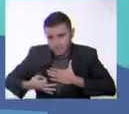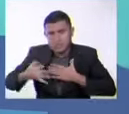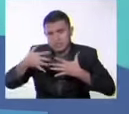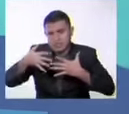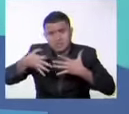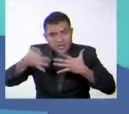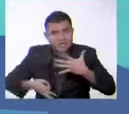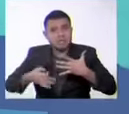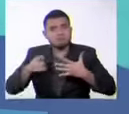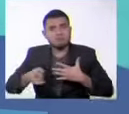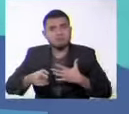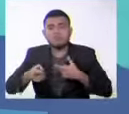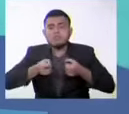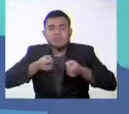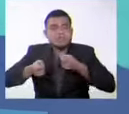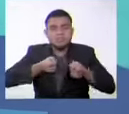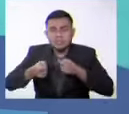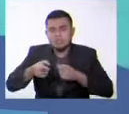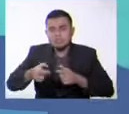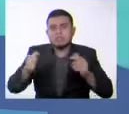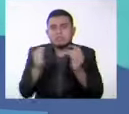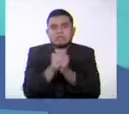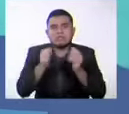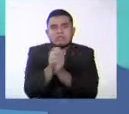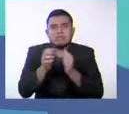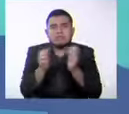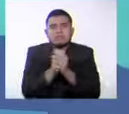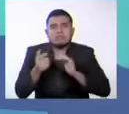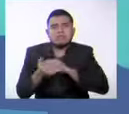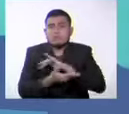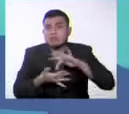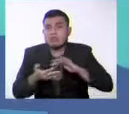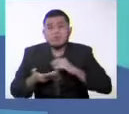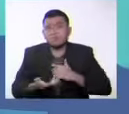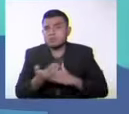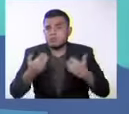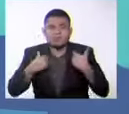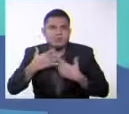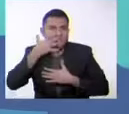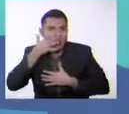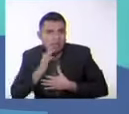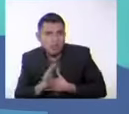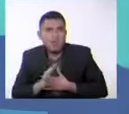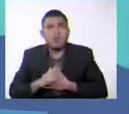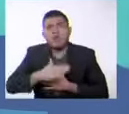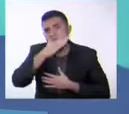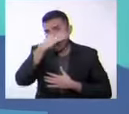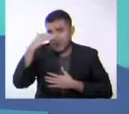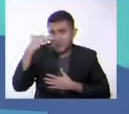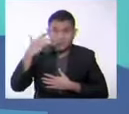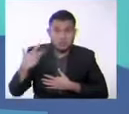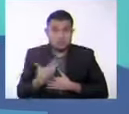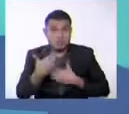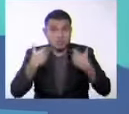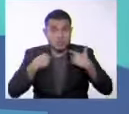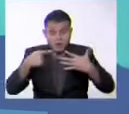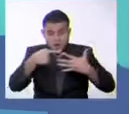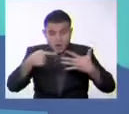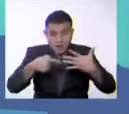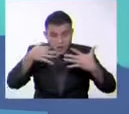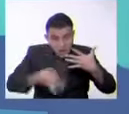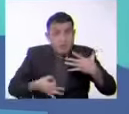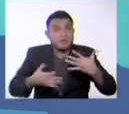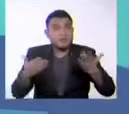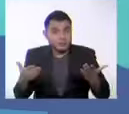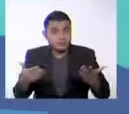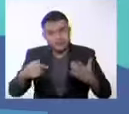la situación medioambiental. Entonces tenemos así como en los países tenemos leyes del medio ambiente, como en el